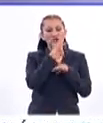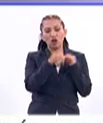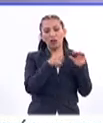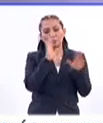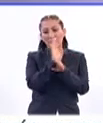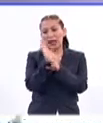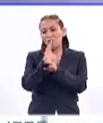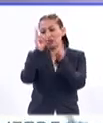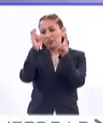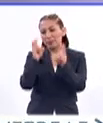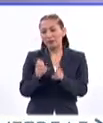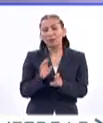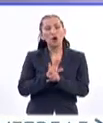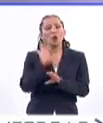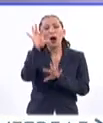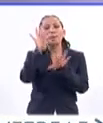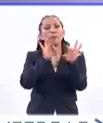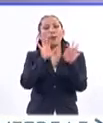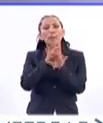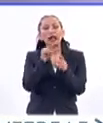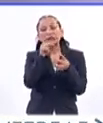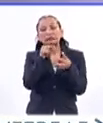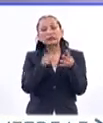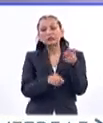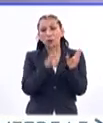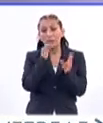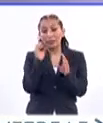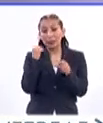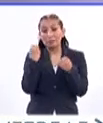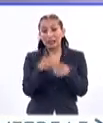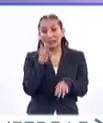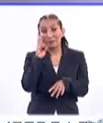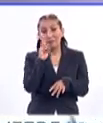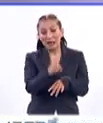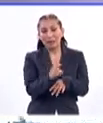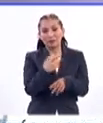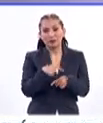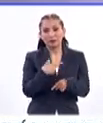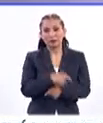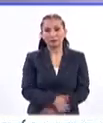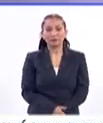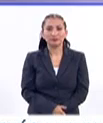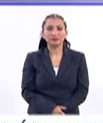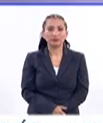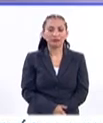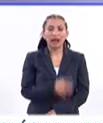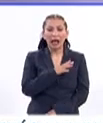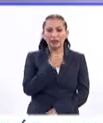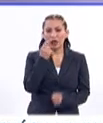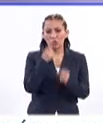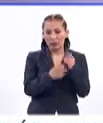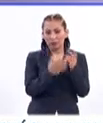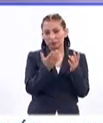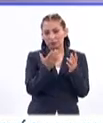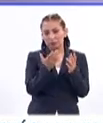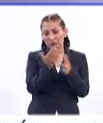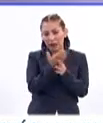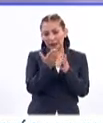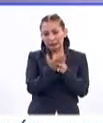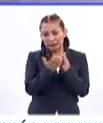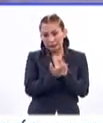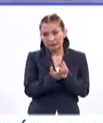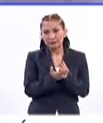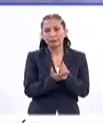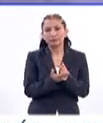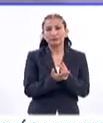las películas, pero dinos cuáles son, digamos, los puntos que no se pueden perder las personas en este Bueno, hay varias secciones, diría